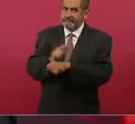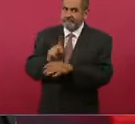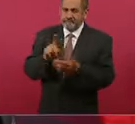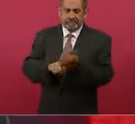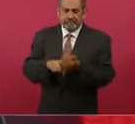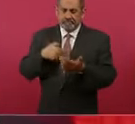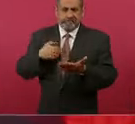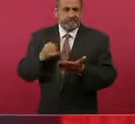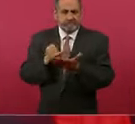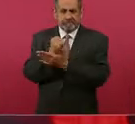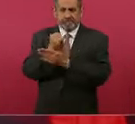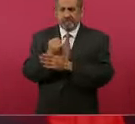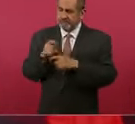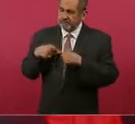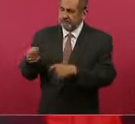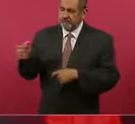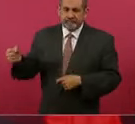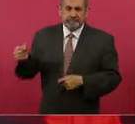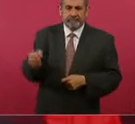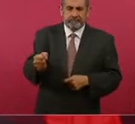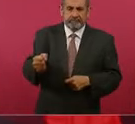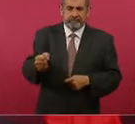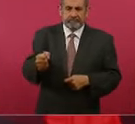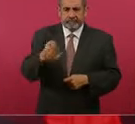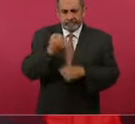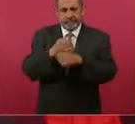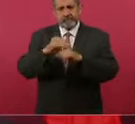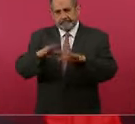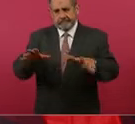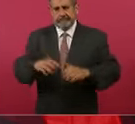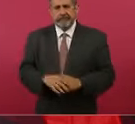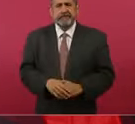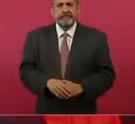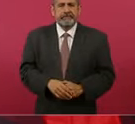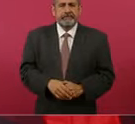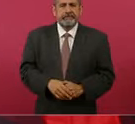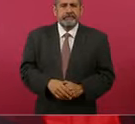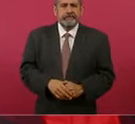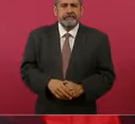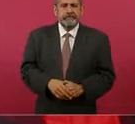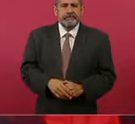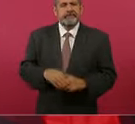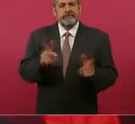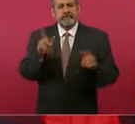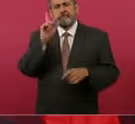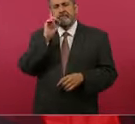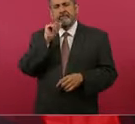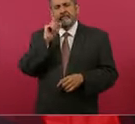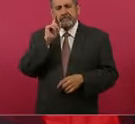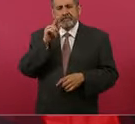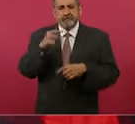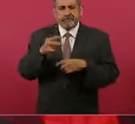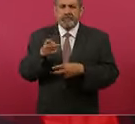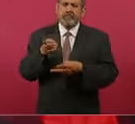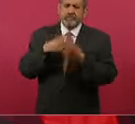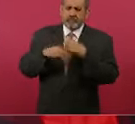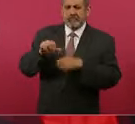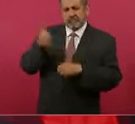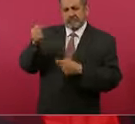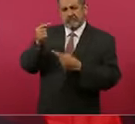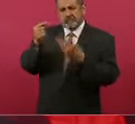tomé esta decisión que les informo. Y ya mañana vienen otros.